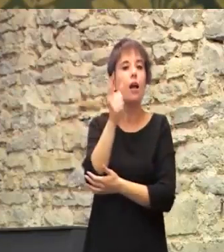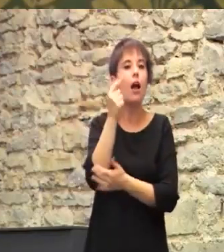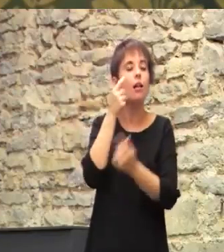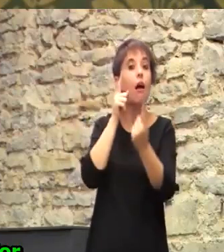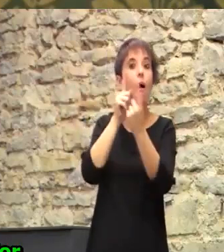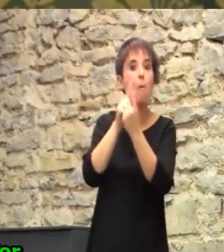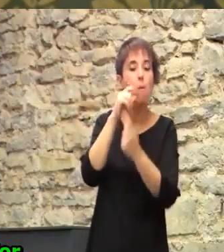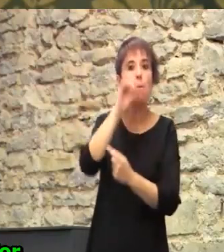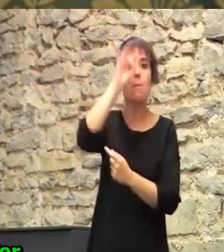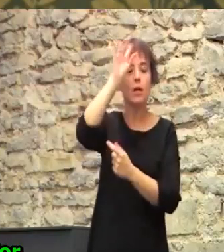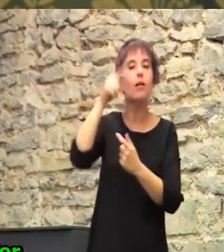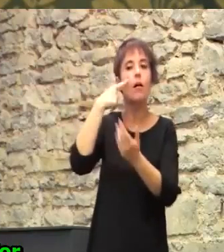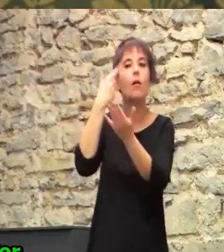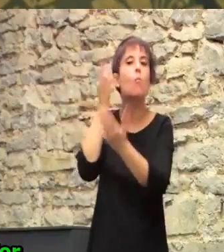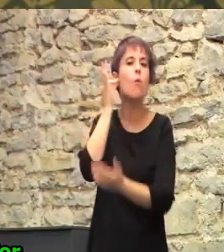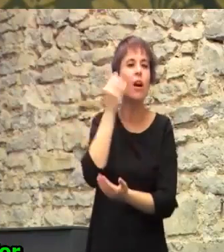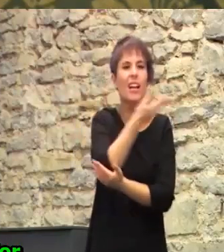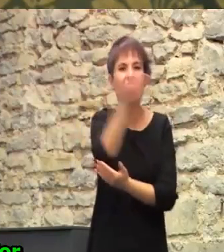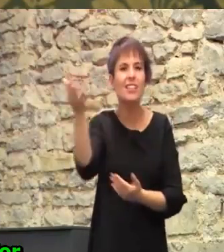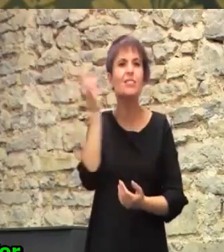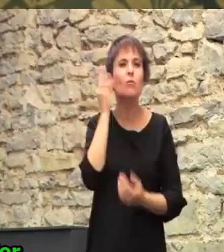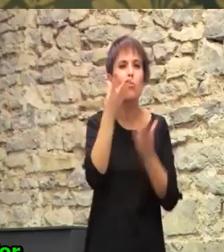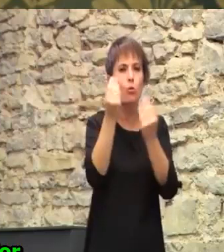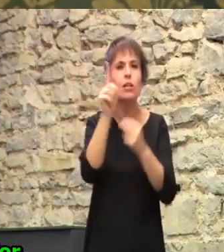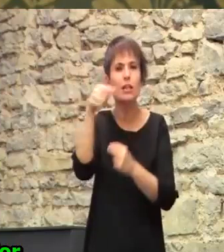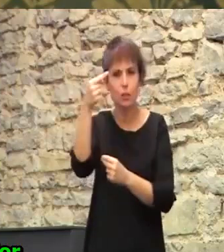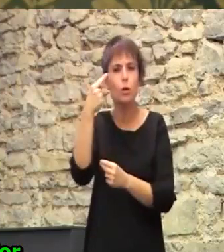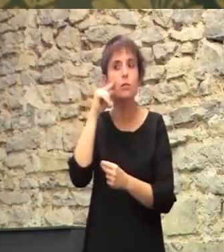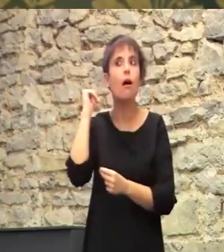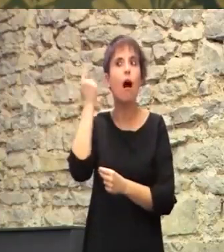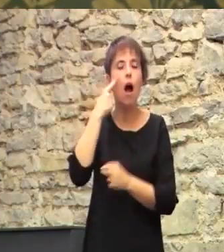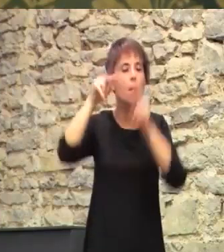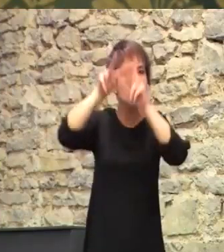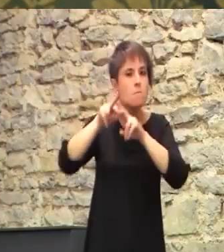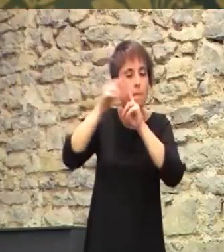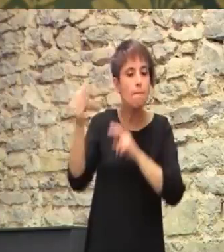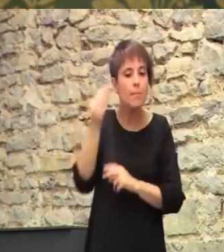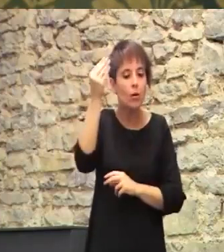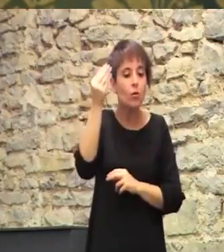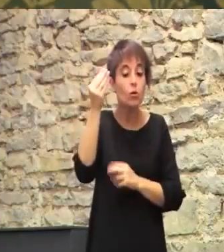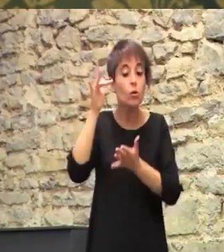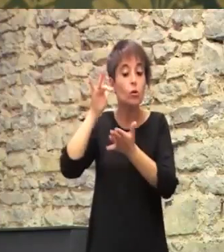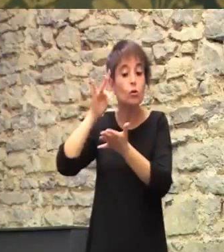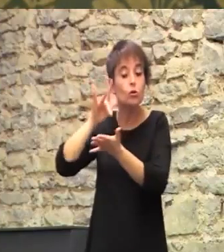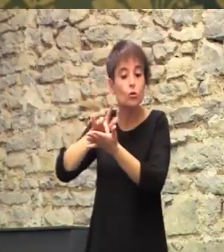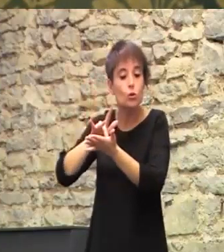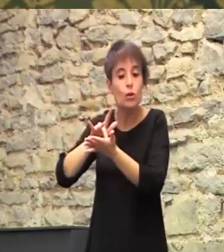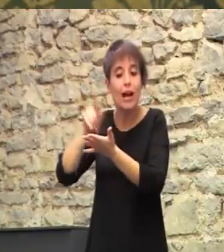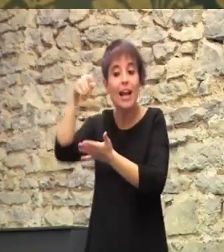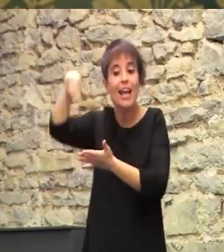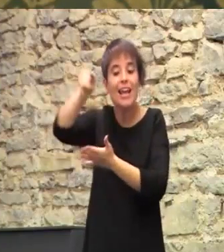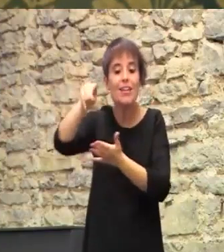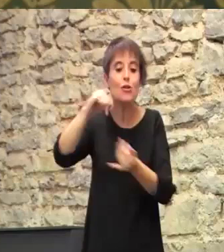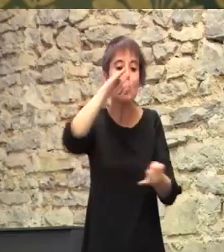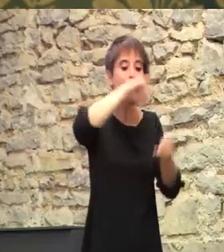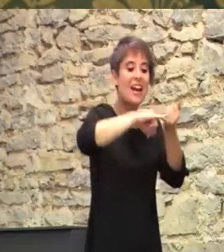y después lo pude también averiguar mejor en algún momento incorporaban